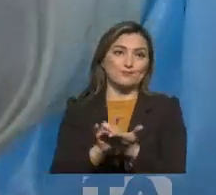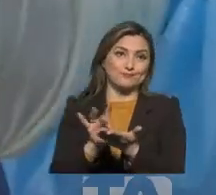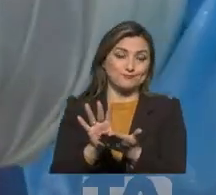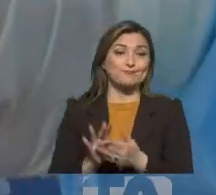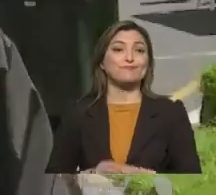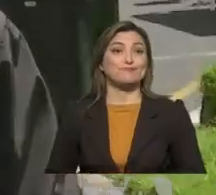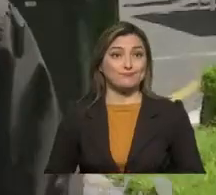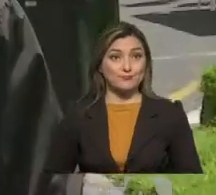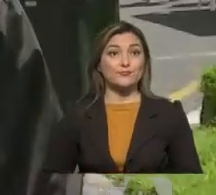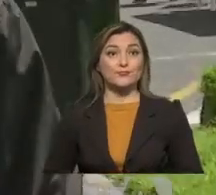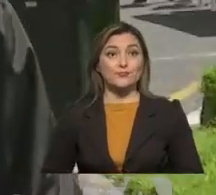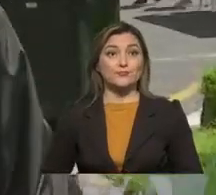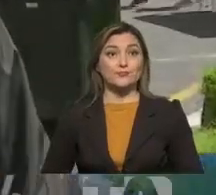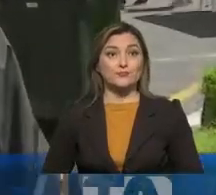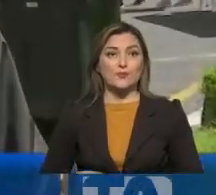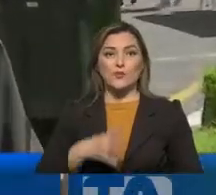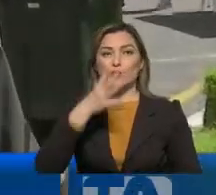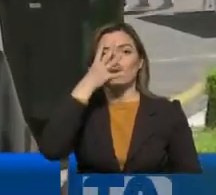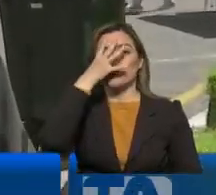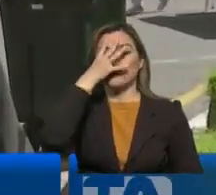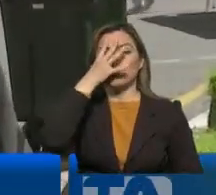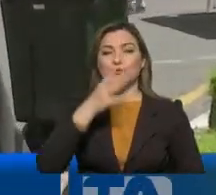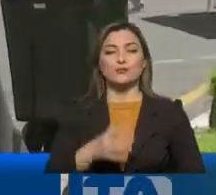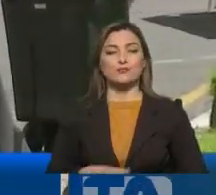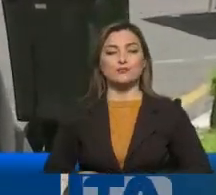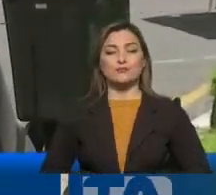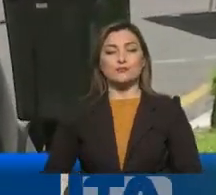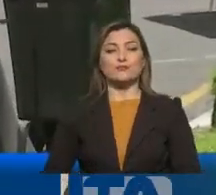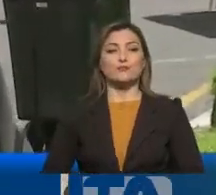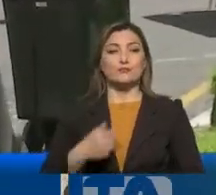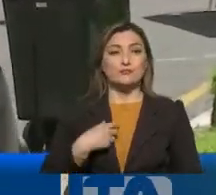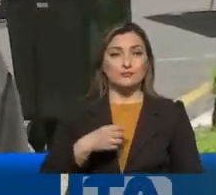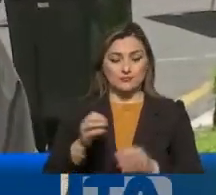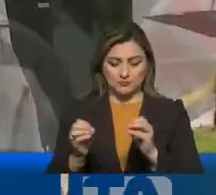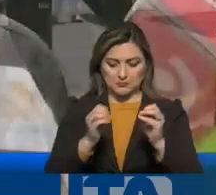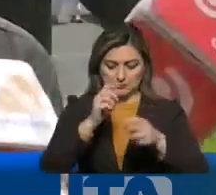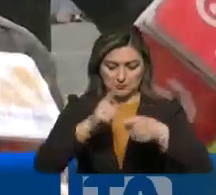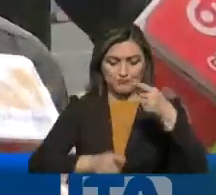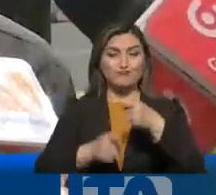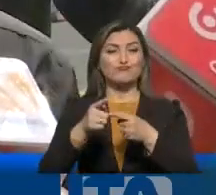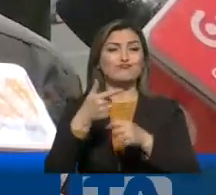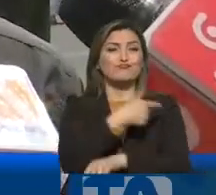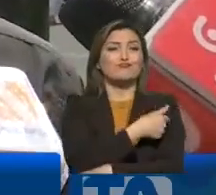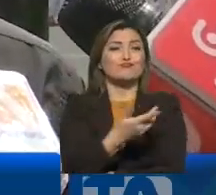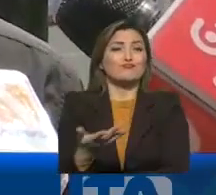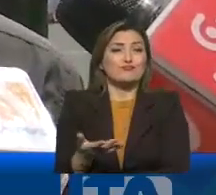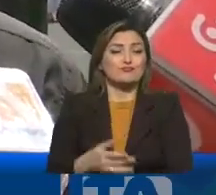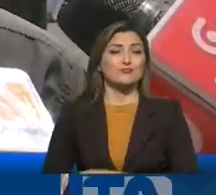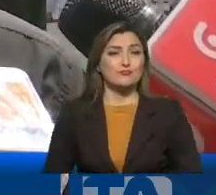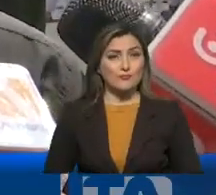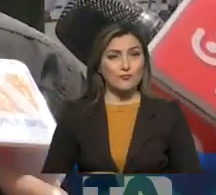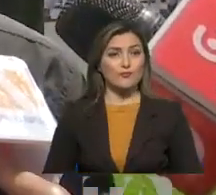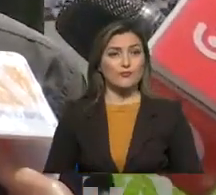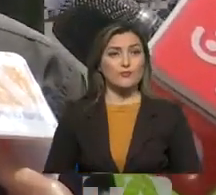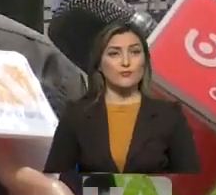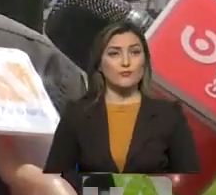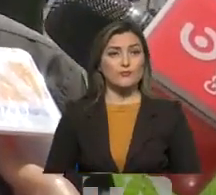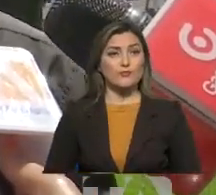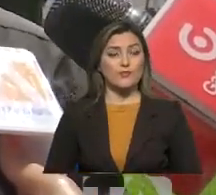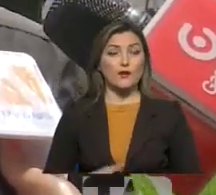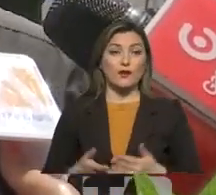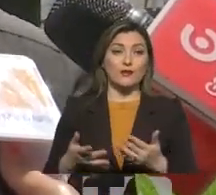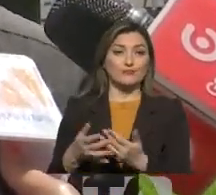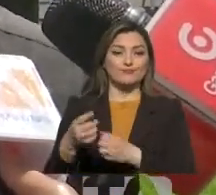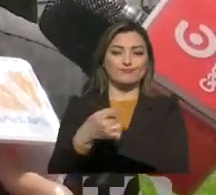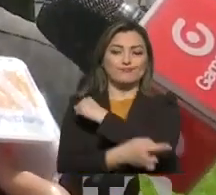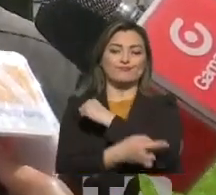separado da vergüenza que no sepan organizar un punto de vacunación aquí no podemos dejar de sancionar y de separar a la